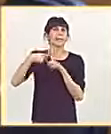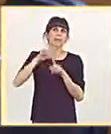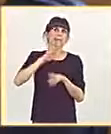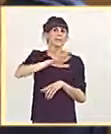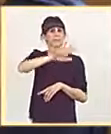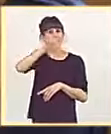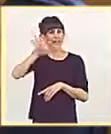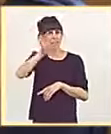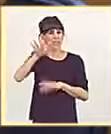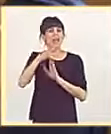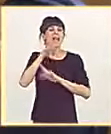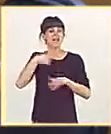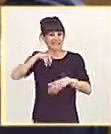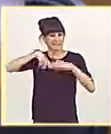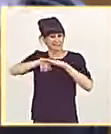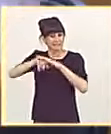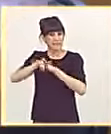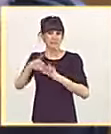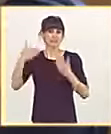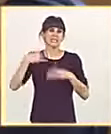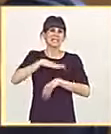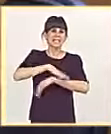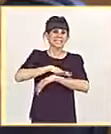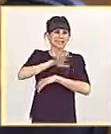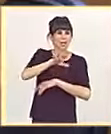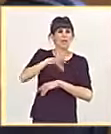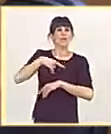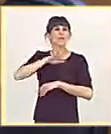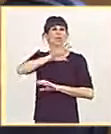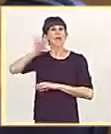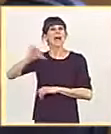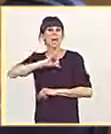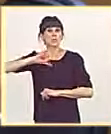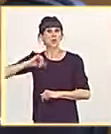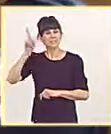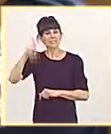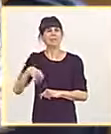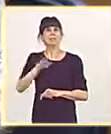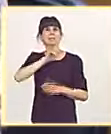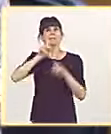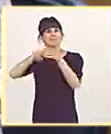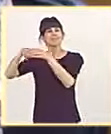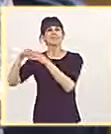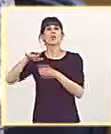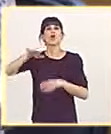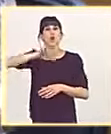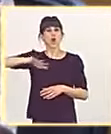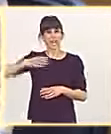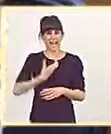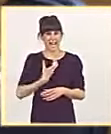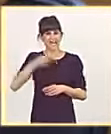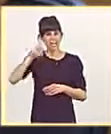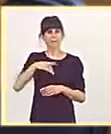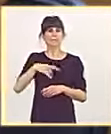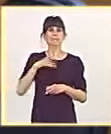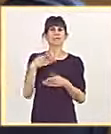serán gestionados en buena inteligencia entre el Estado, las comunidades autónomas y las corporaciones locales, así como con la colaboración